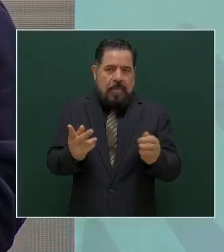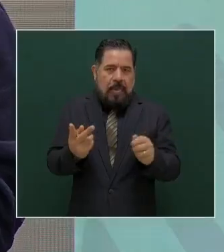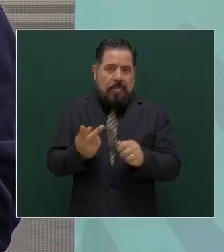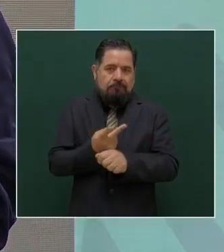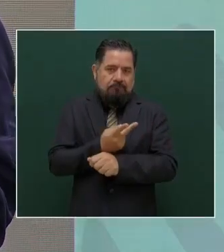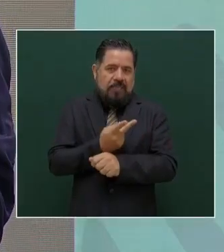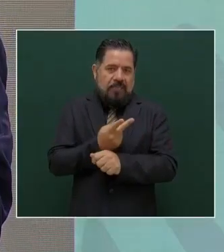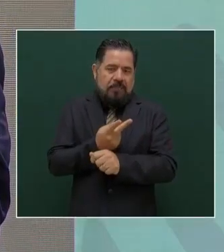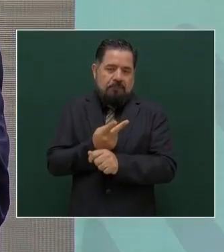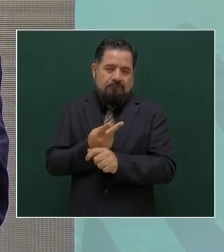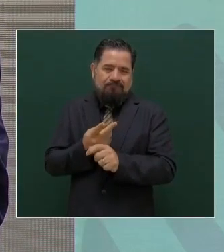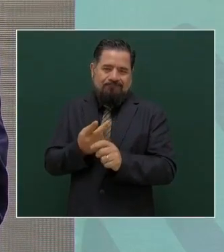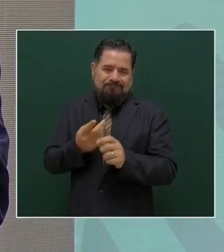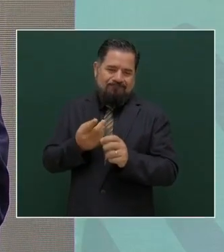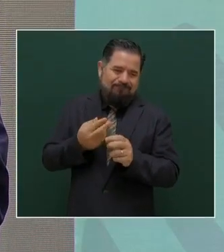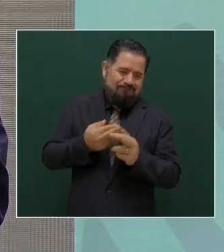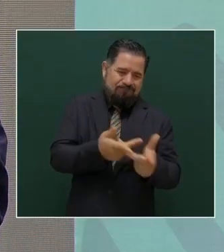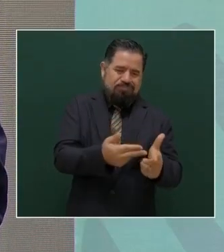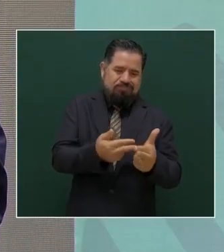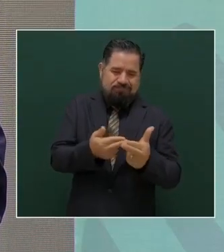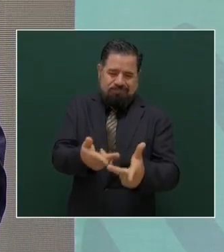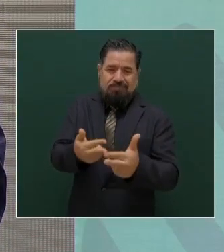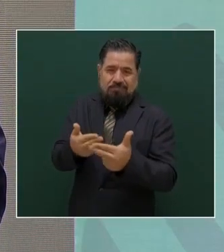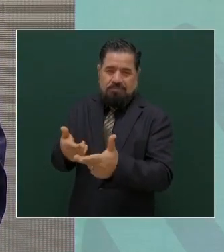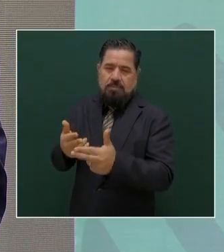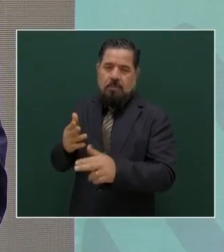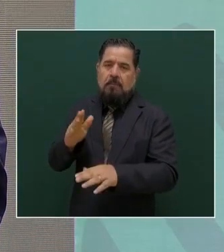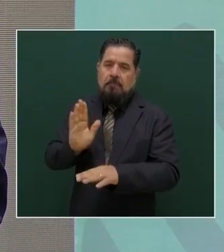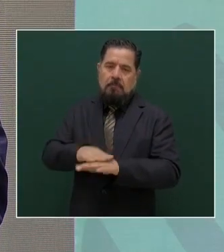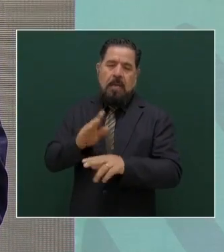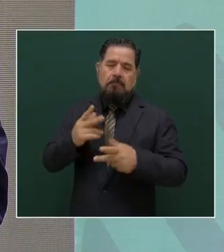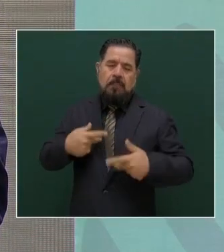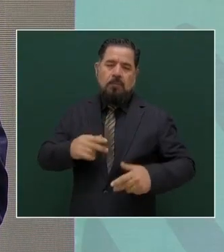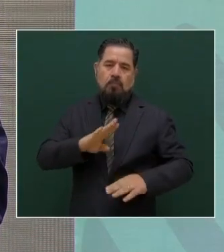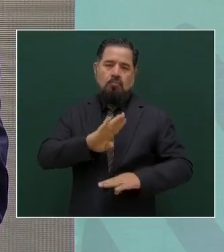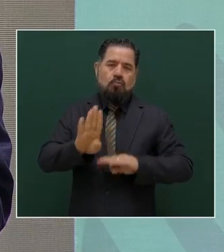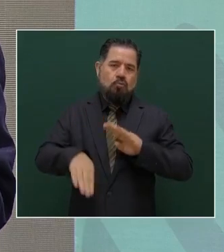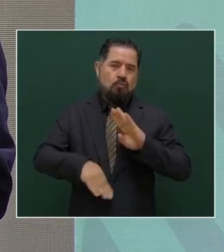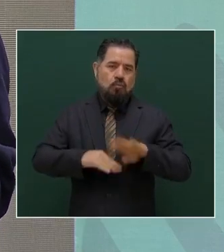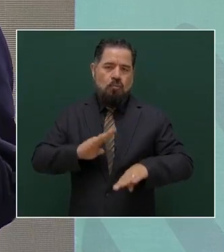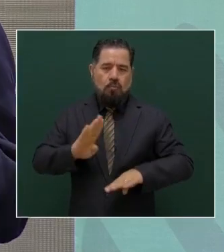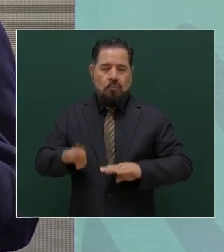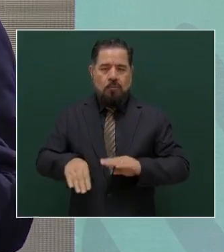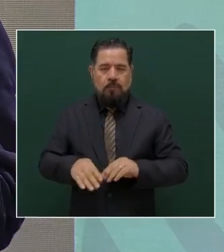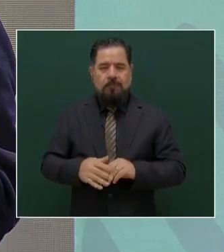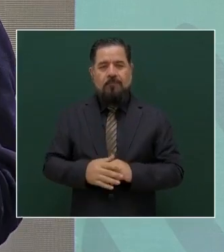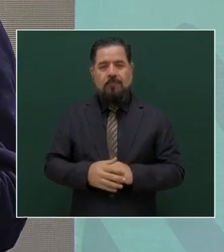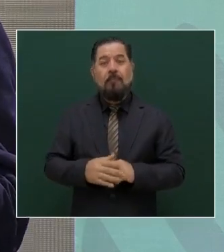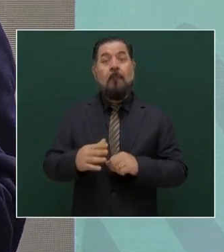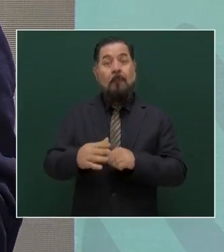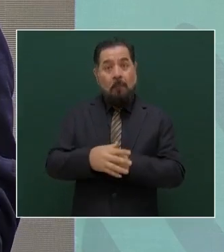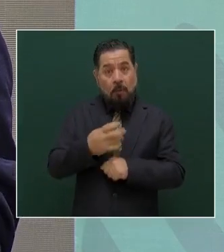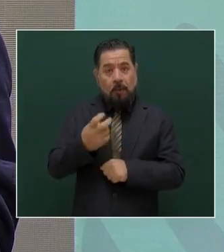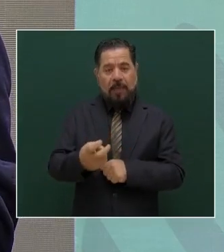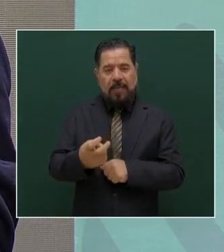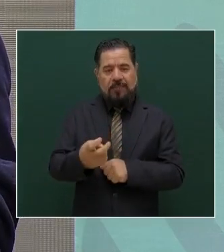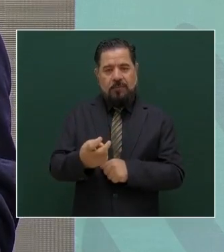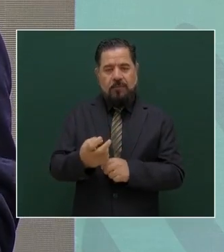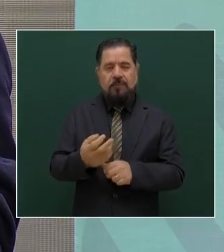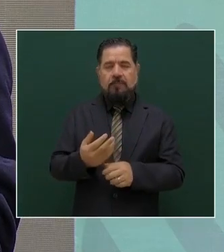produce mucho más tragedia. Entonces, esa es la